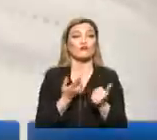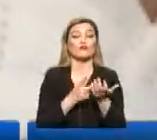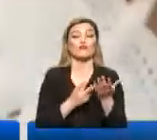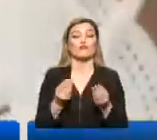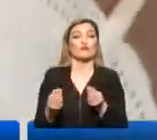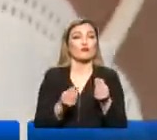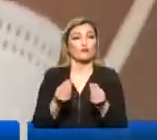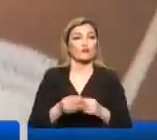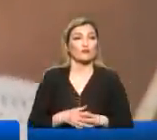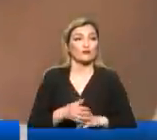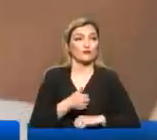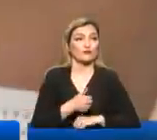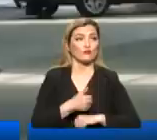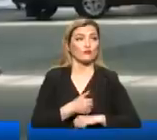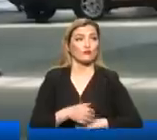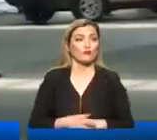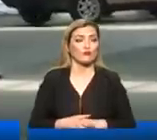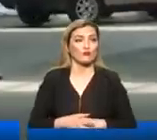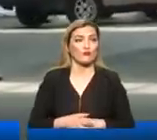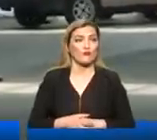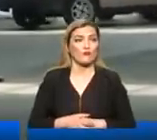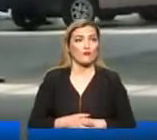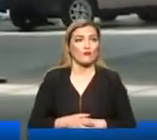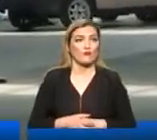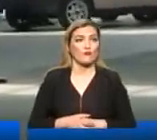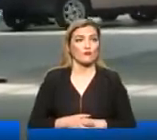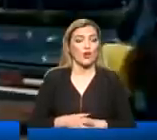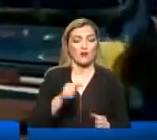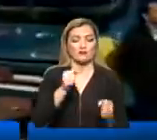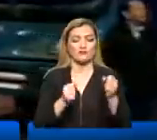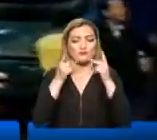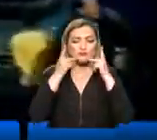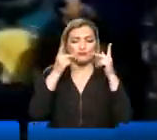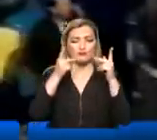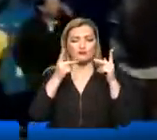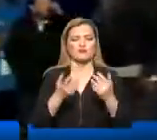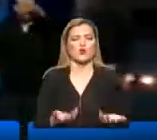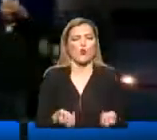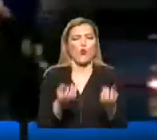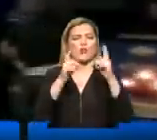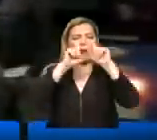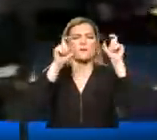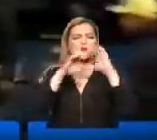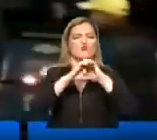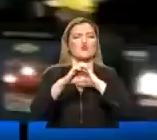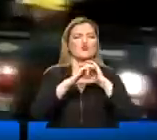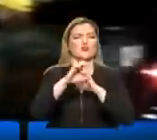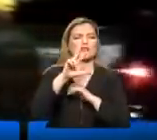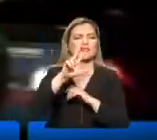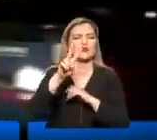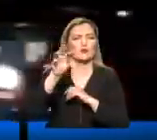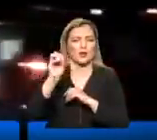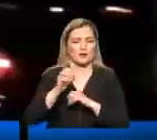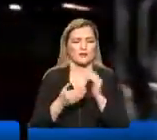medidas adoptadas por las autoridades locales están habilitar el transporte público con 320 unidades de buses urbanos con